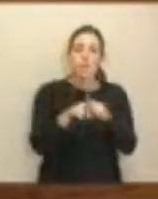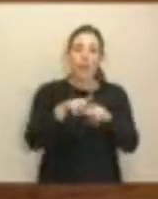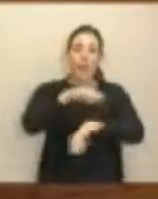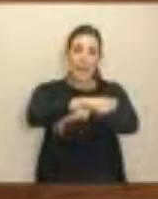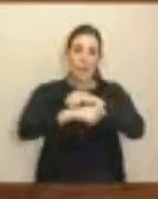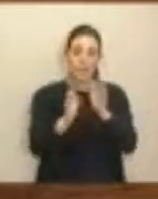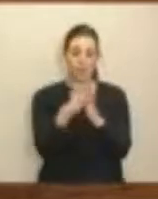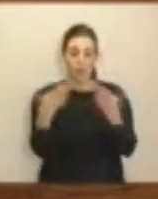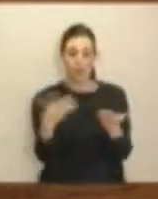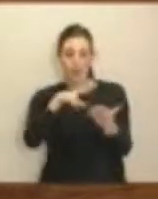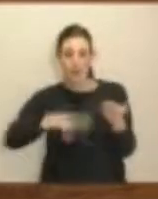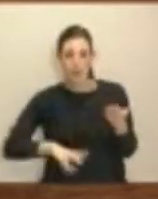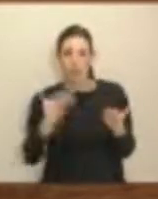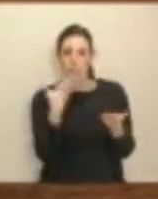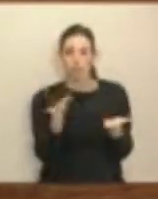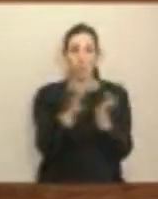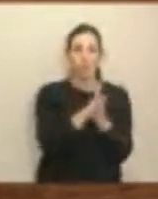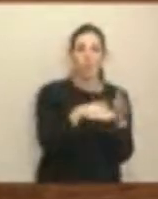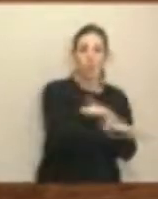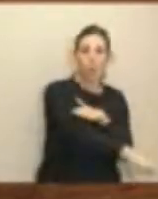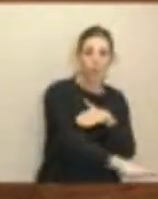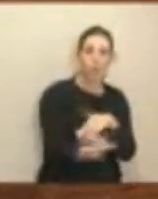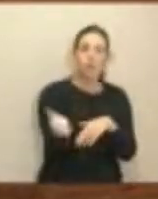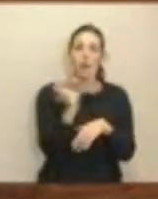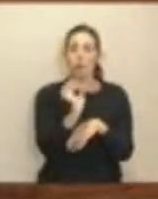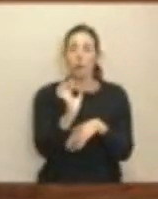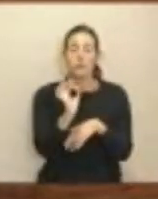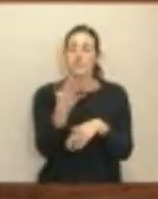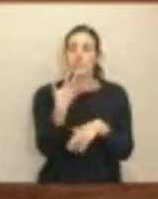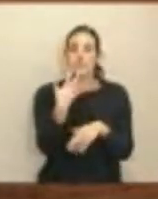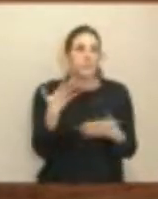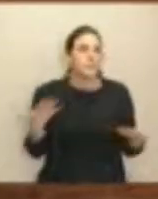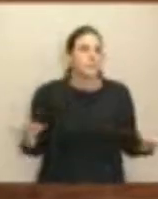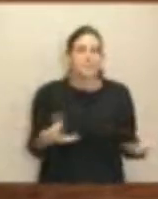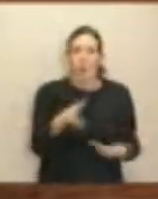carpeta, si no la hemos abierto, si nos venía fatal